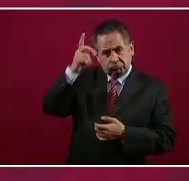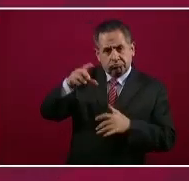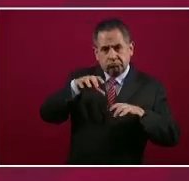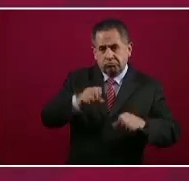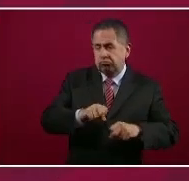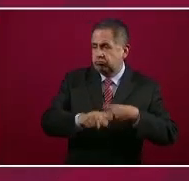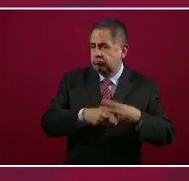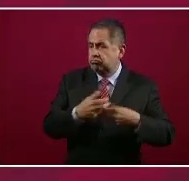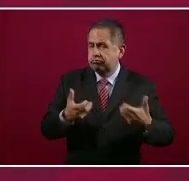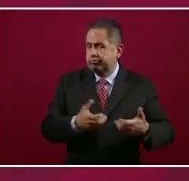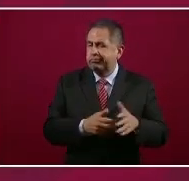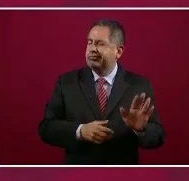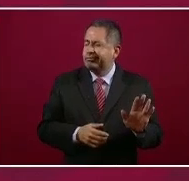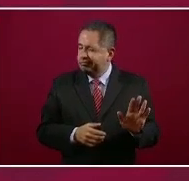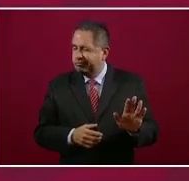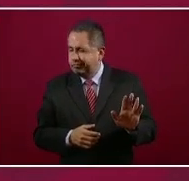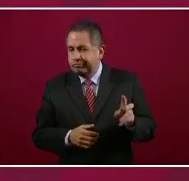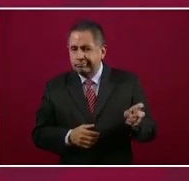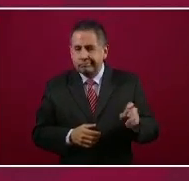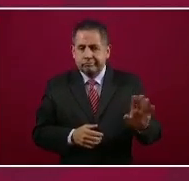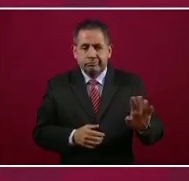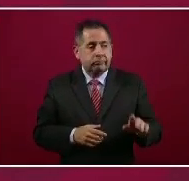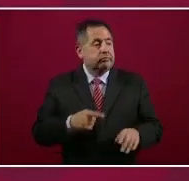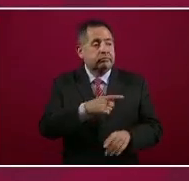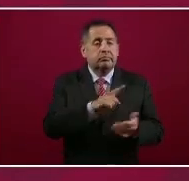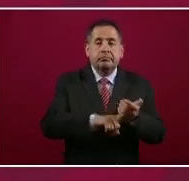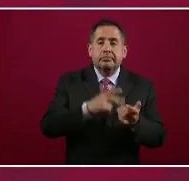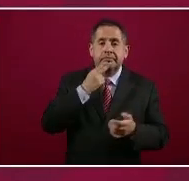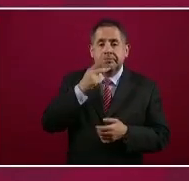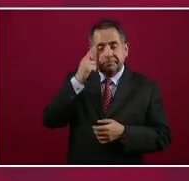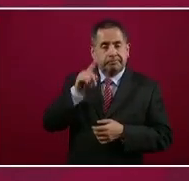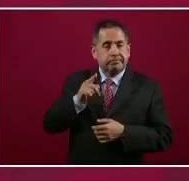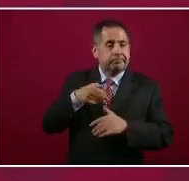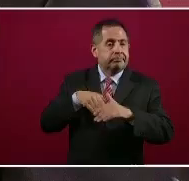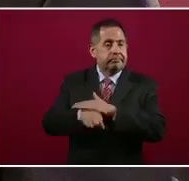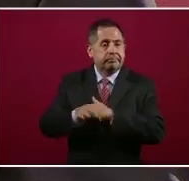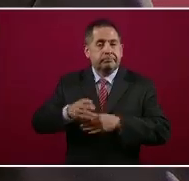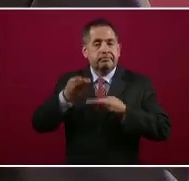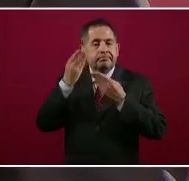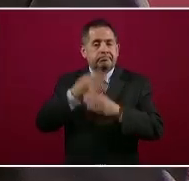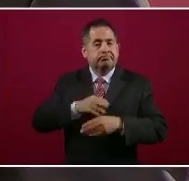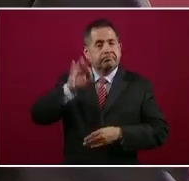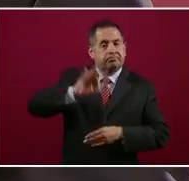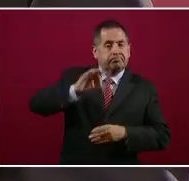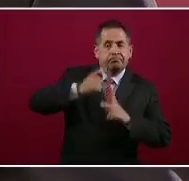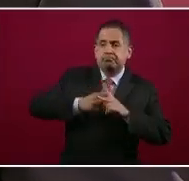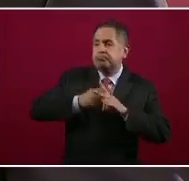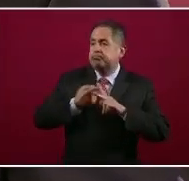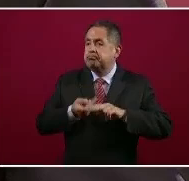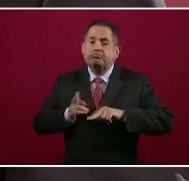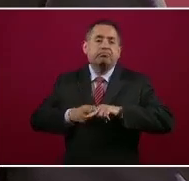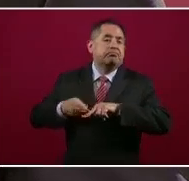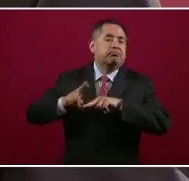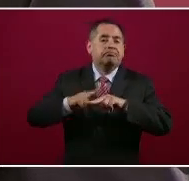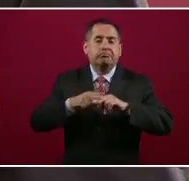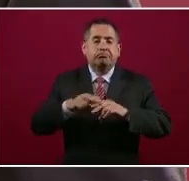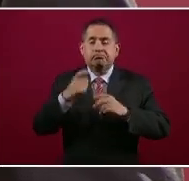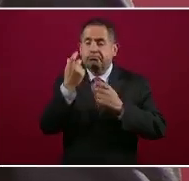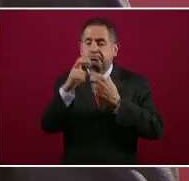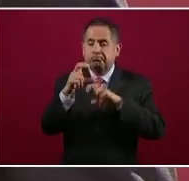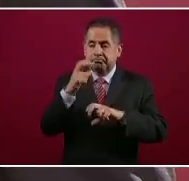acciones y bolsas de valores especulación financiera entonces todo eso se está